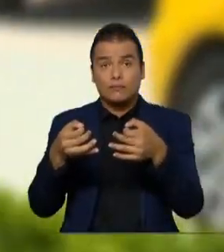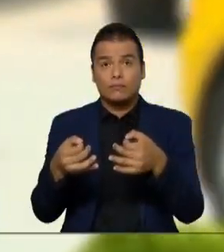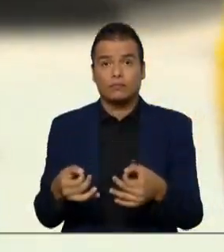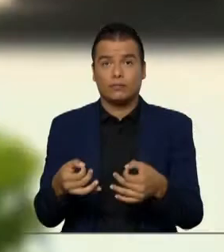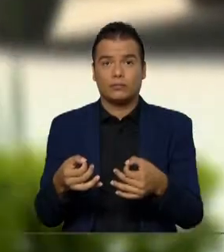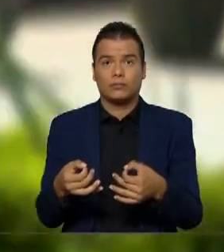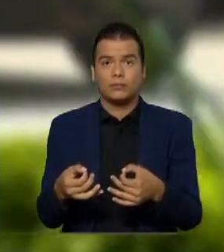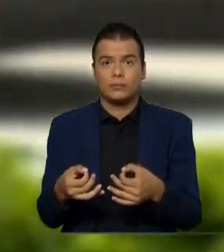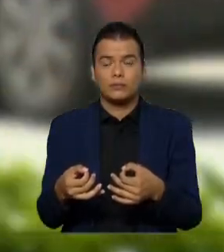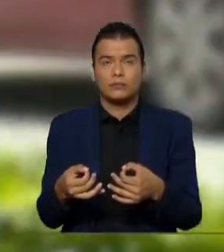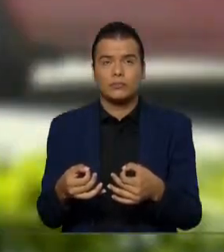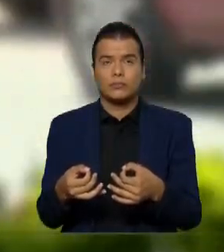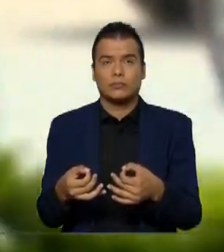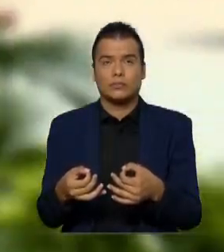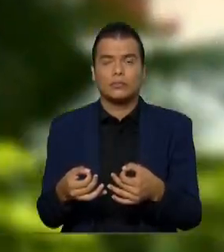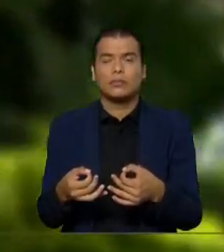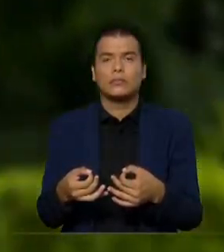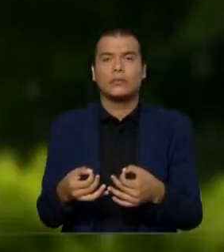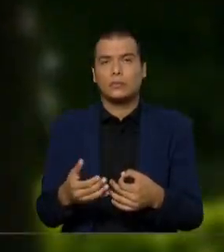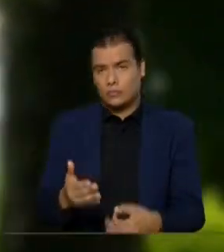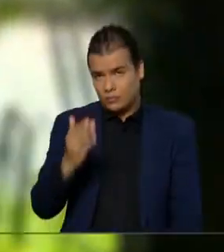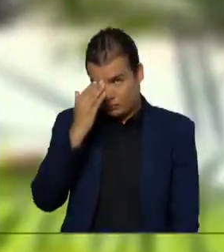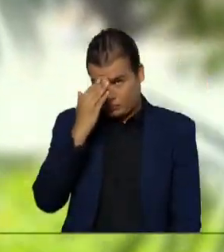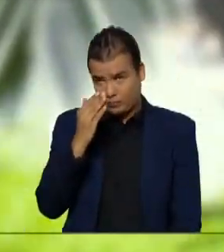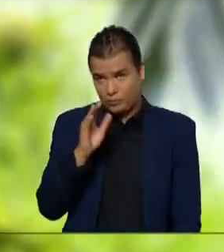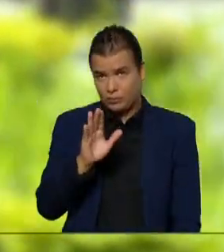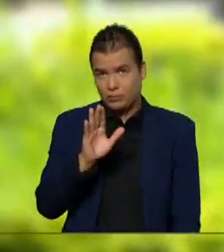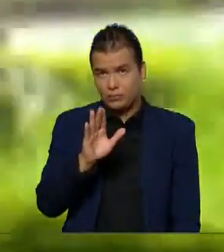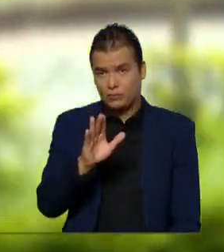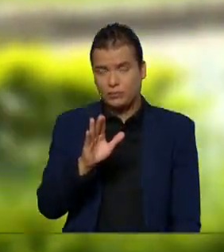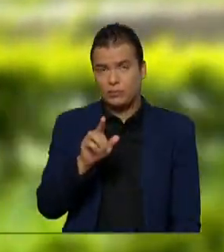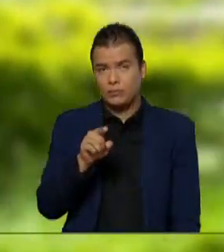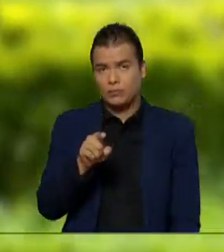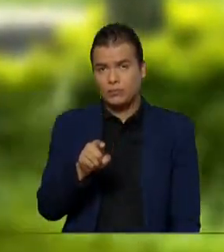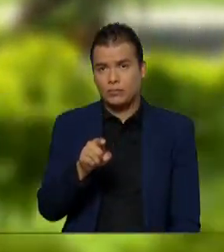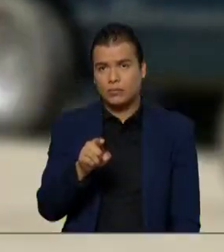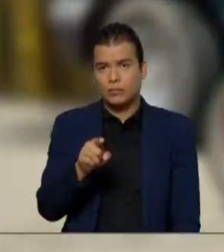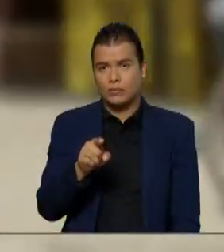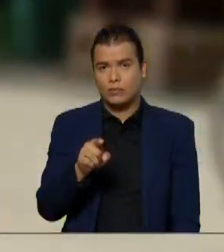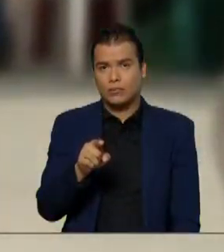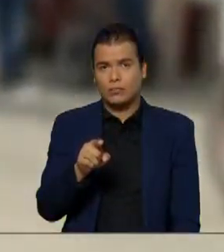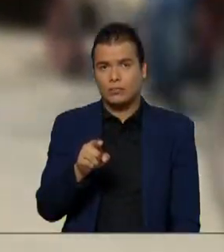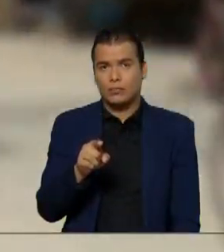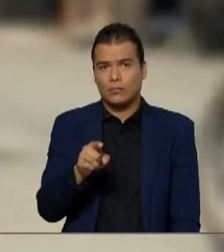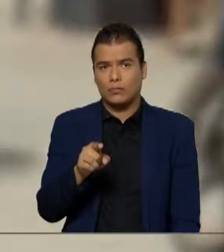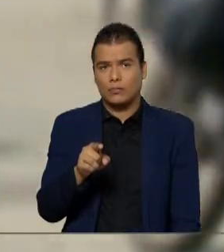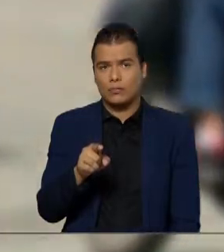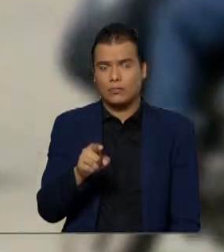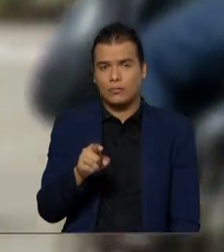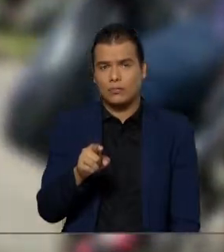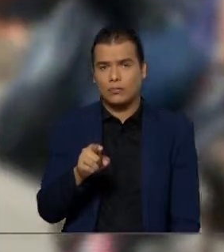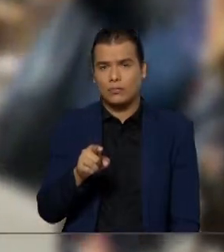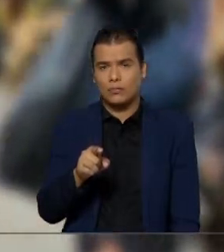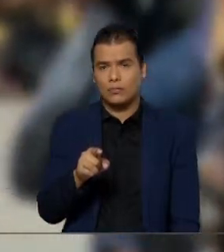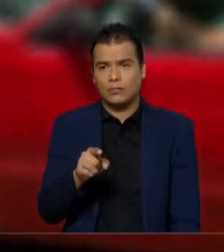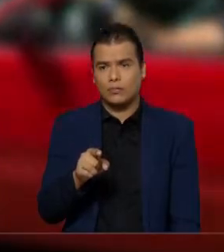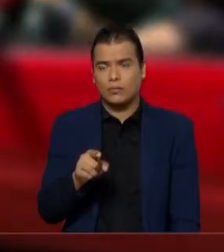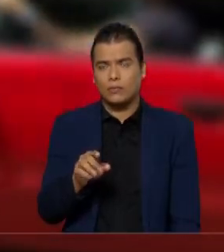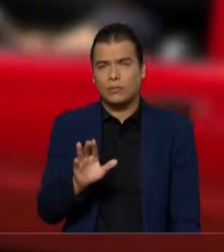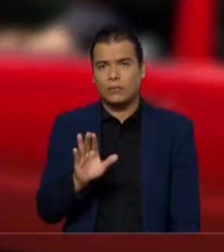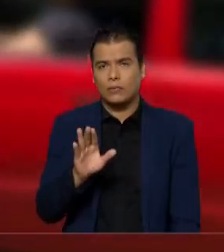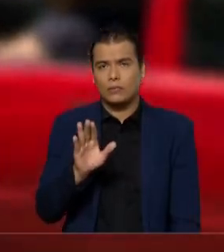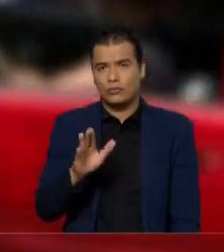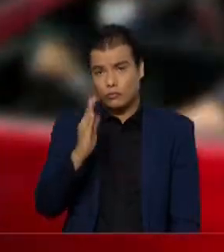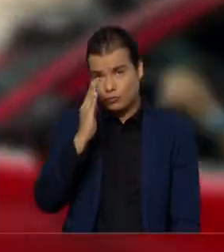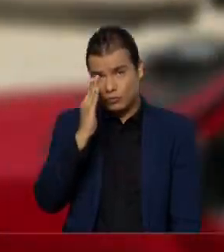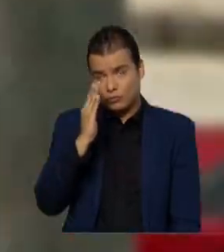embargo, consideramos que también se puede aplicar el C24. Aquí lo importante es tener claro que esto tiene